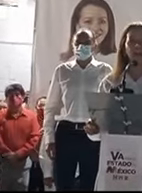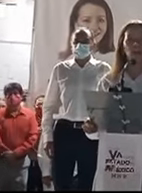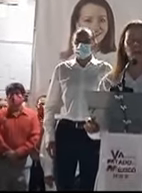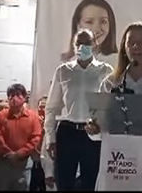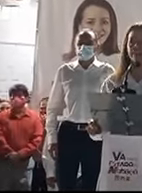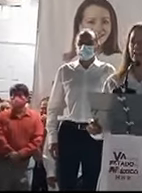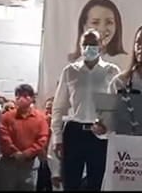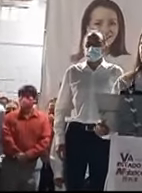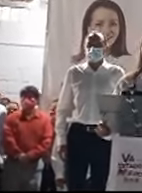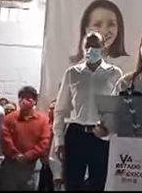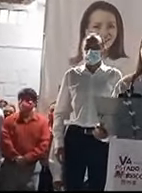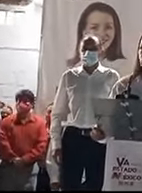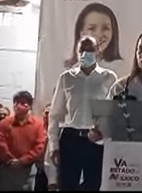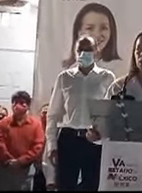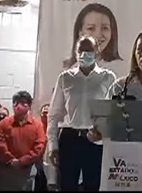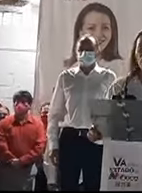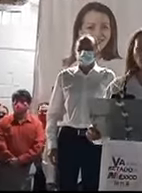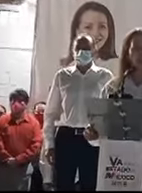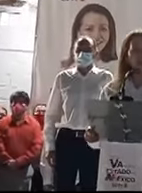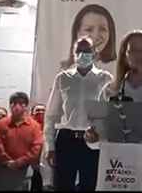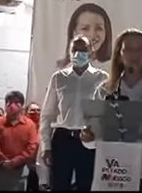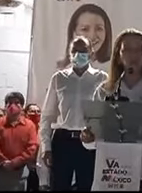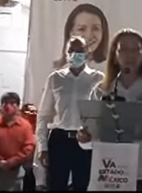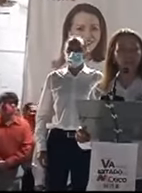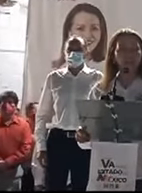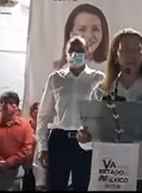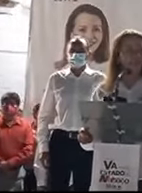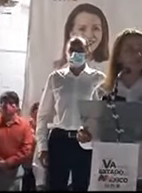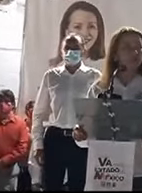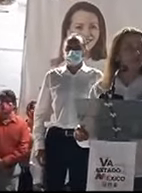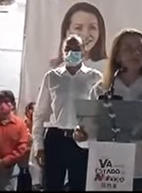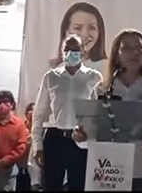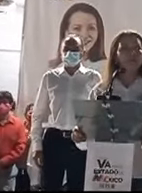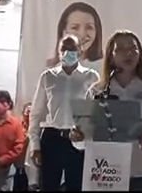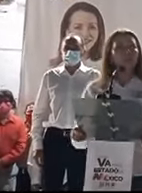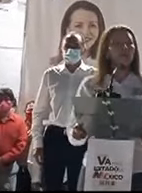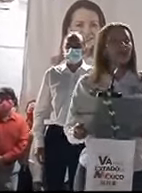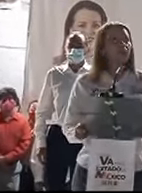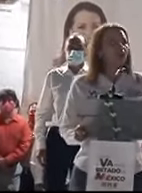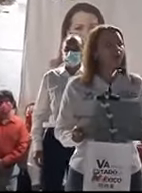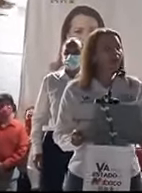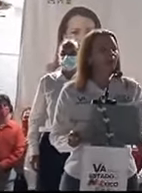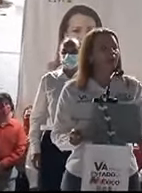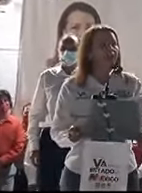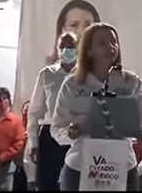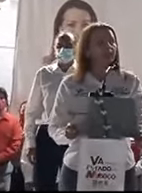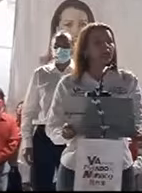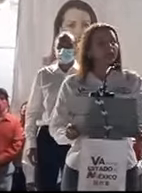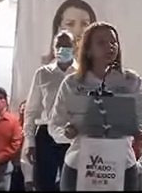oportunidad a los tres de representarnos. No les vamos a fallar. Me comprometo de